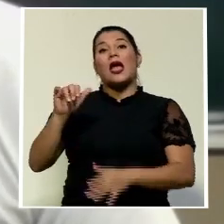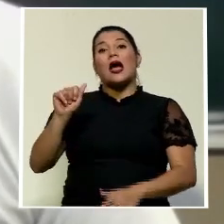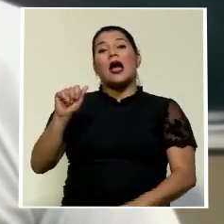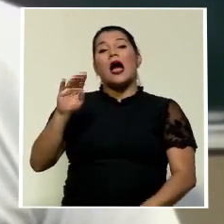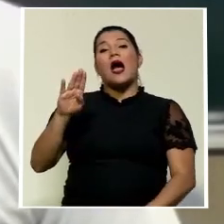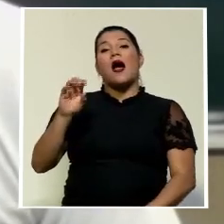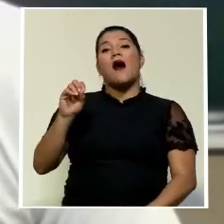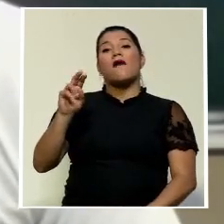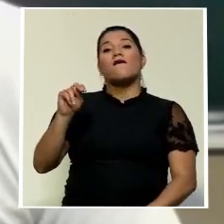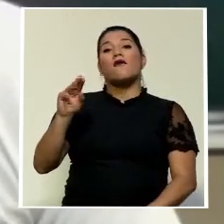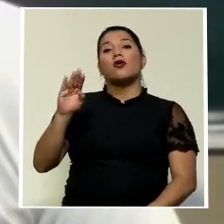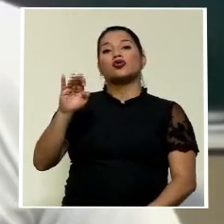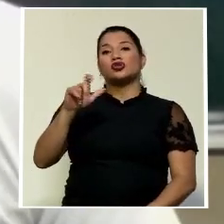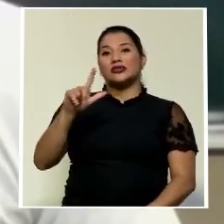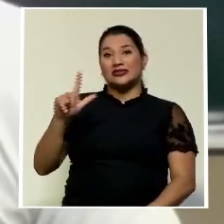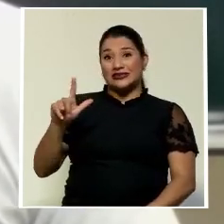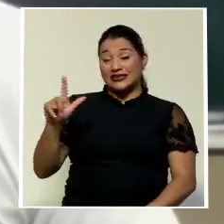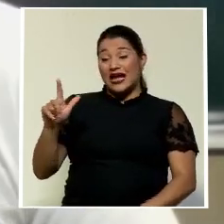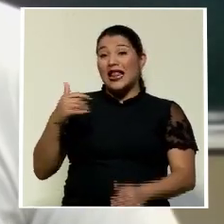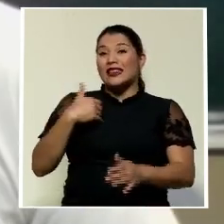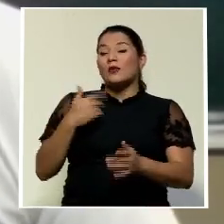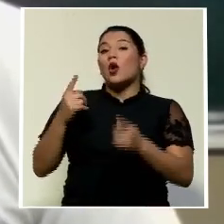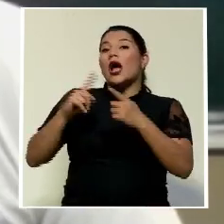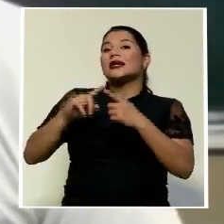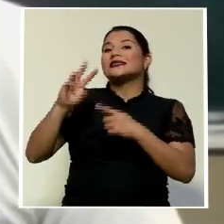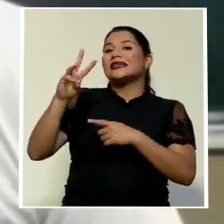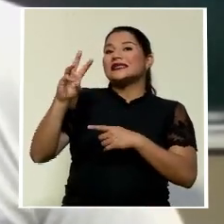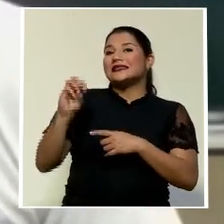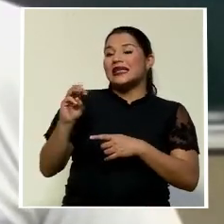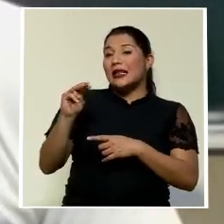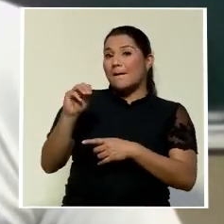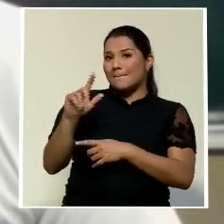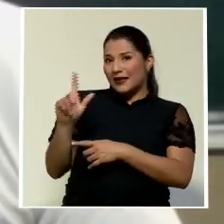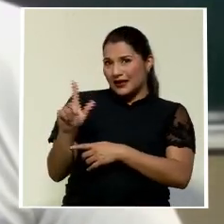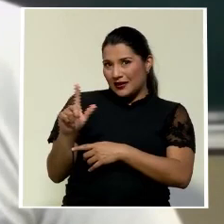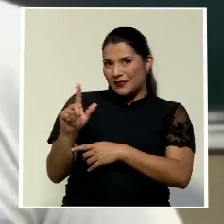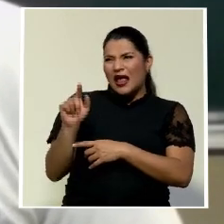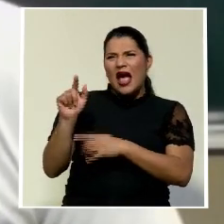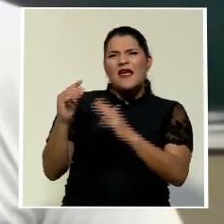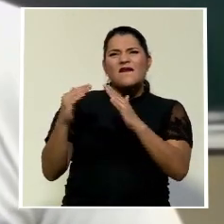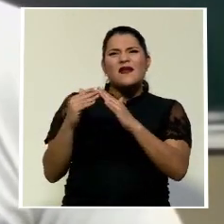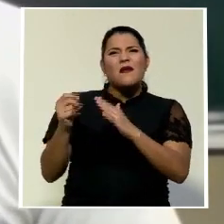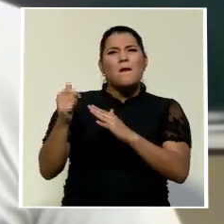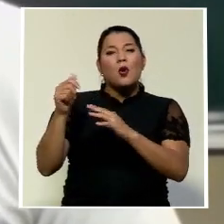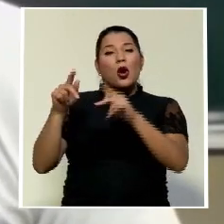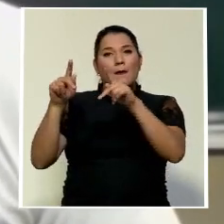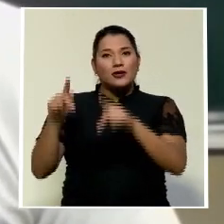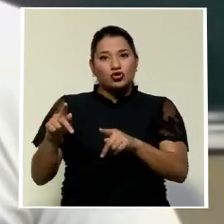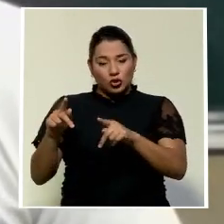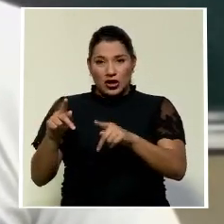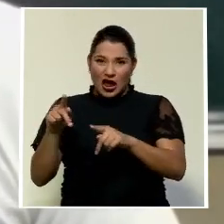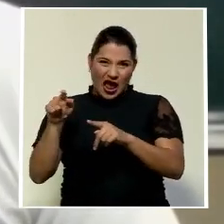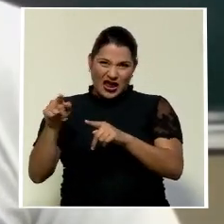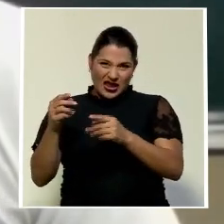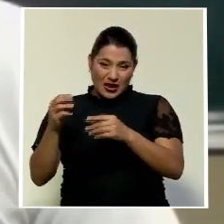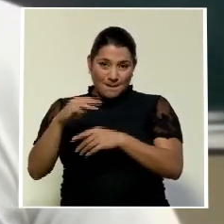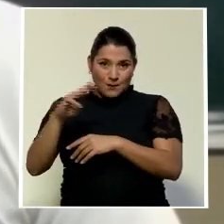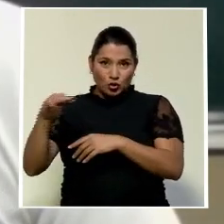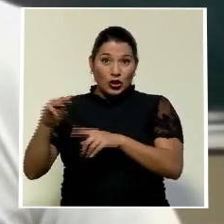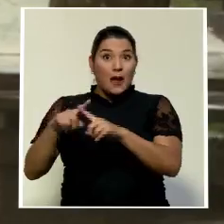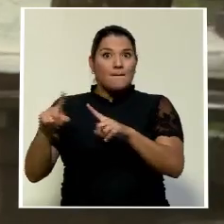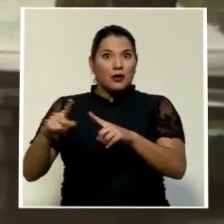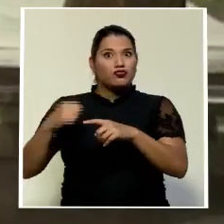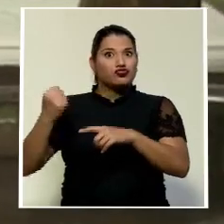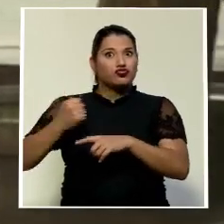montos de hasta 70 milímetros, aunque en esas regiones sí no hay mucha gente, pero porque es una zona montañosa, pero sí es un acumulado bastante